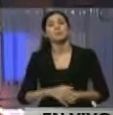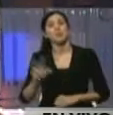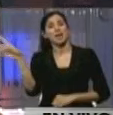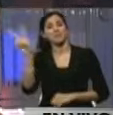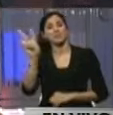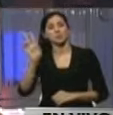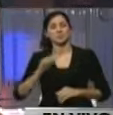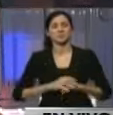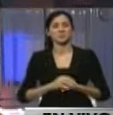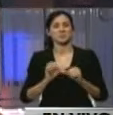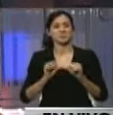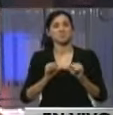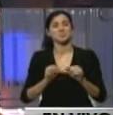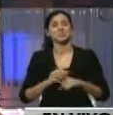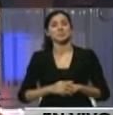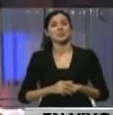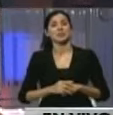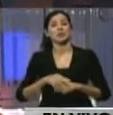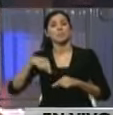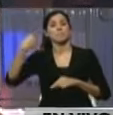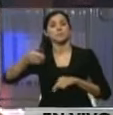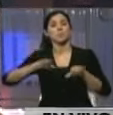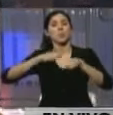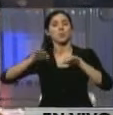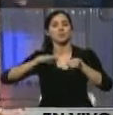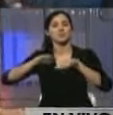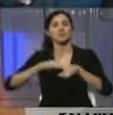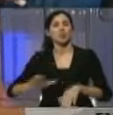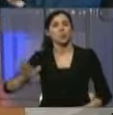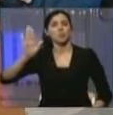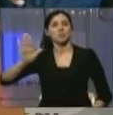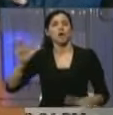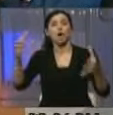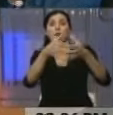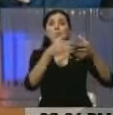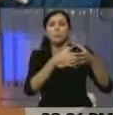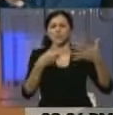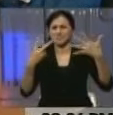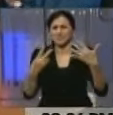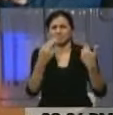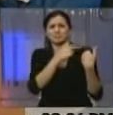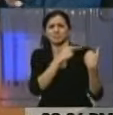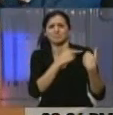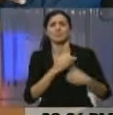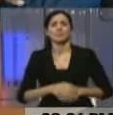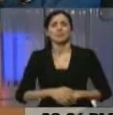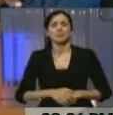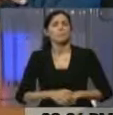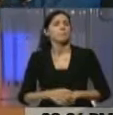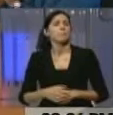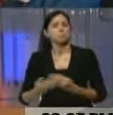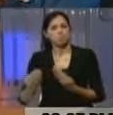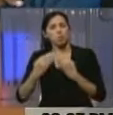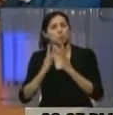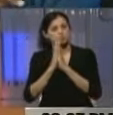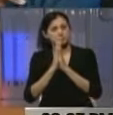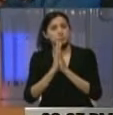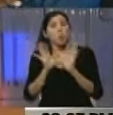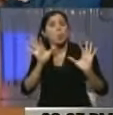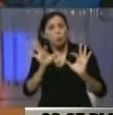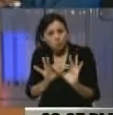Venezuela. El próximo jueves tendremos la juramentación de los equipos y pido máximo apoyo y